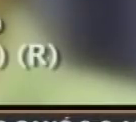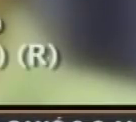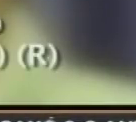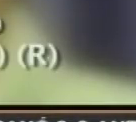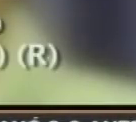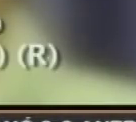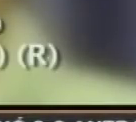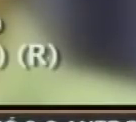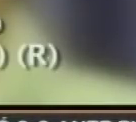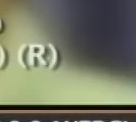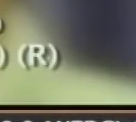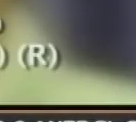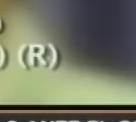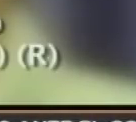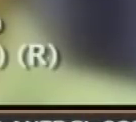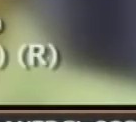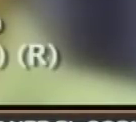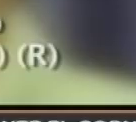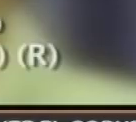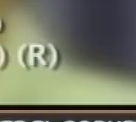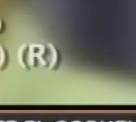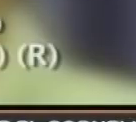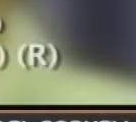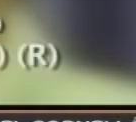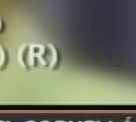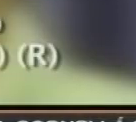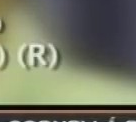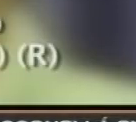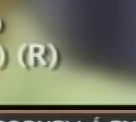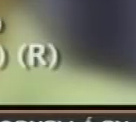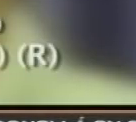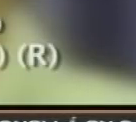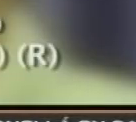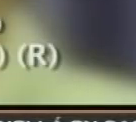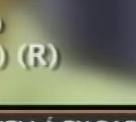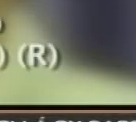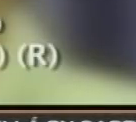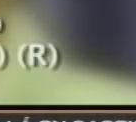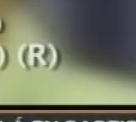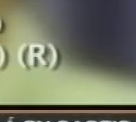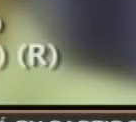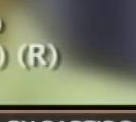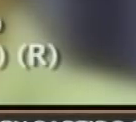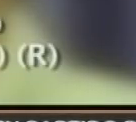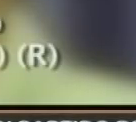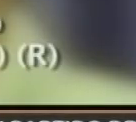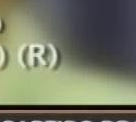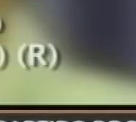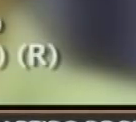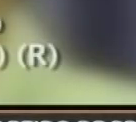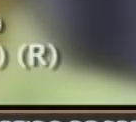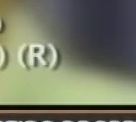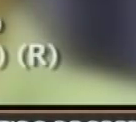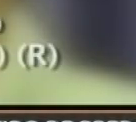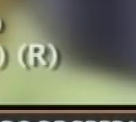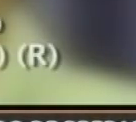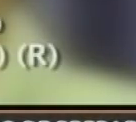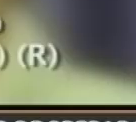Y y los números entre la gente que está haciendo cursos en el